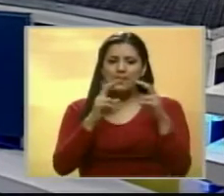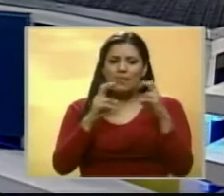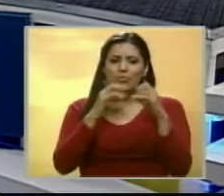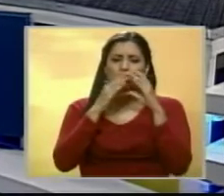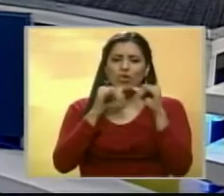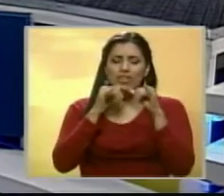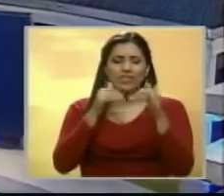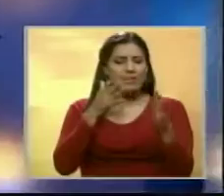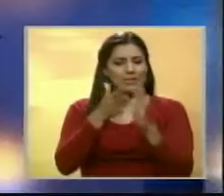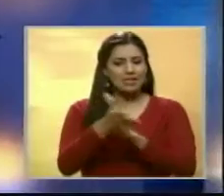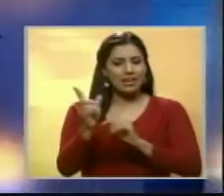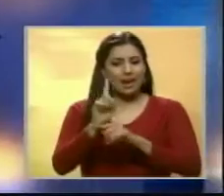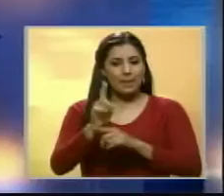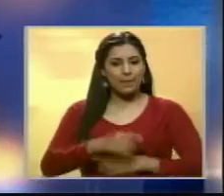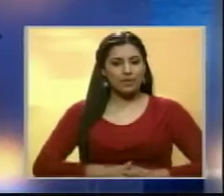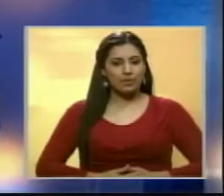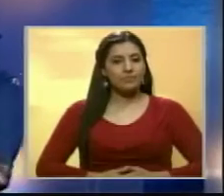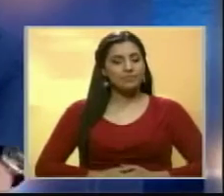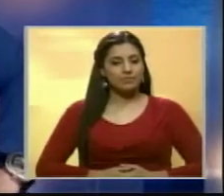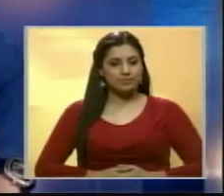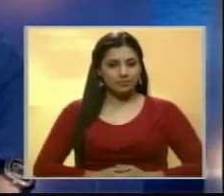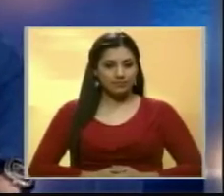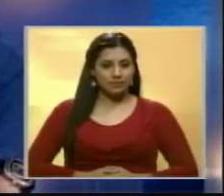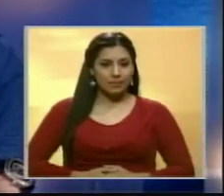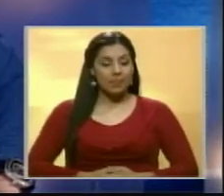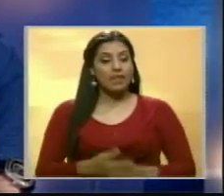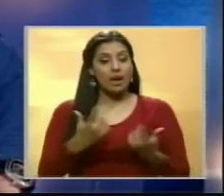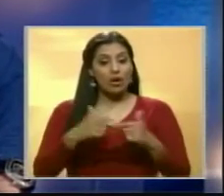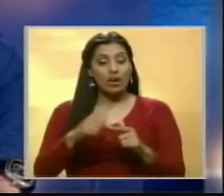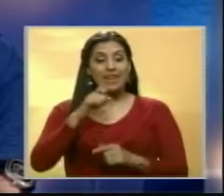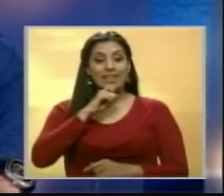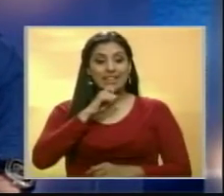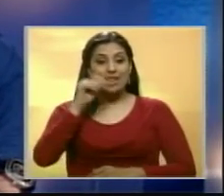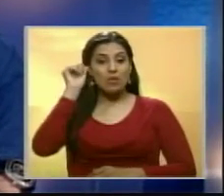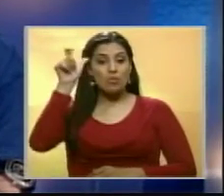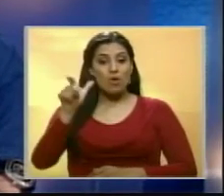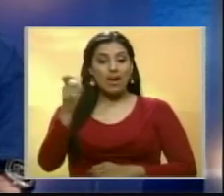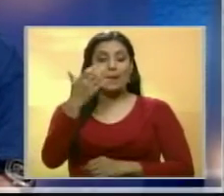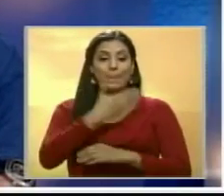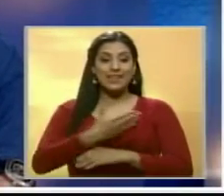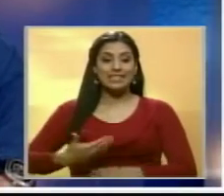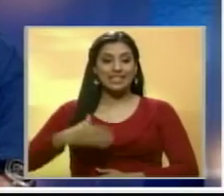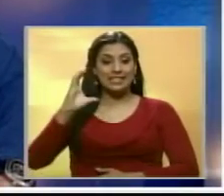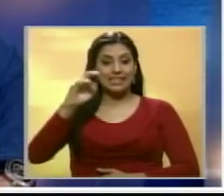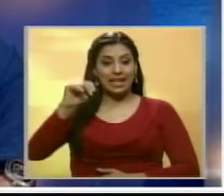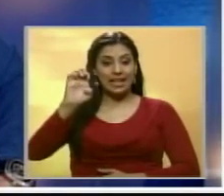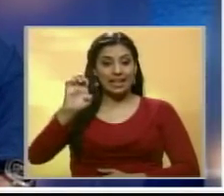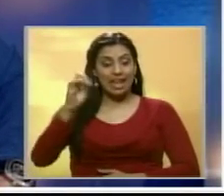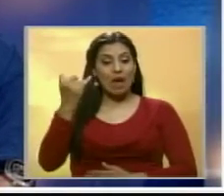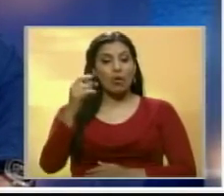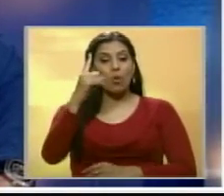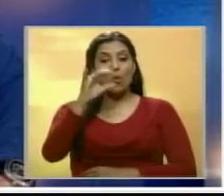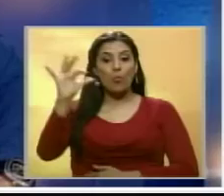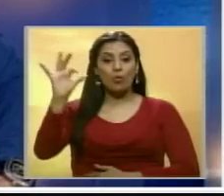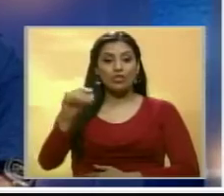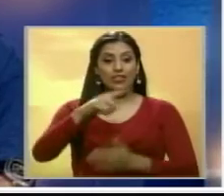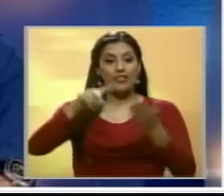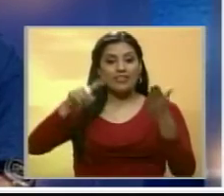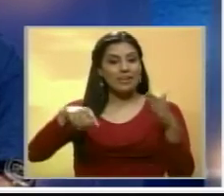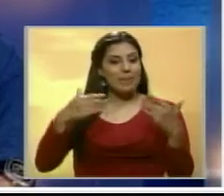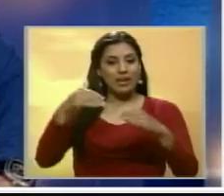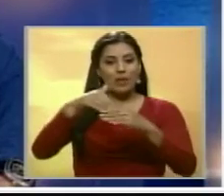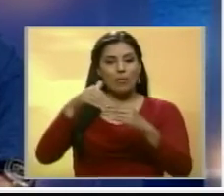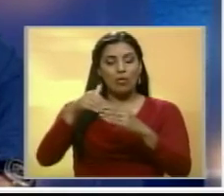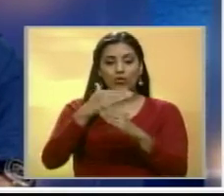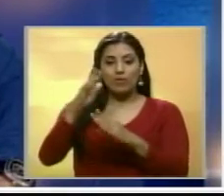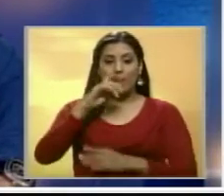las informaciones de inmediato. La presidenta del CNE, Tibisay Lucena, oficializó la fecha de validación del 1% de las firmas para el